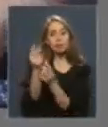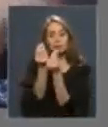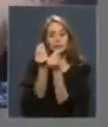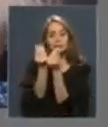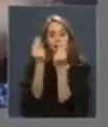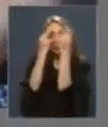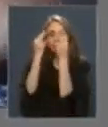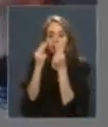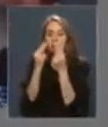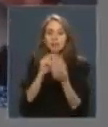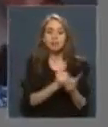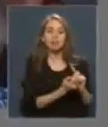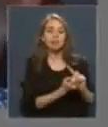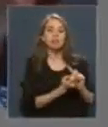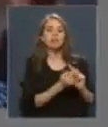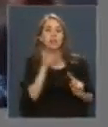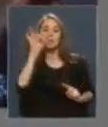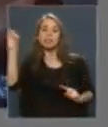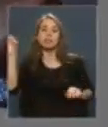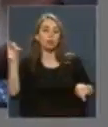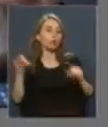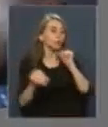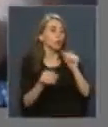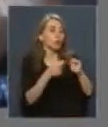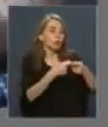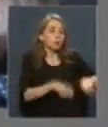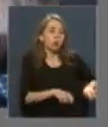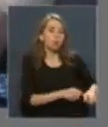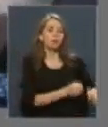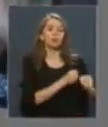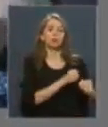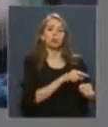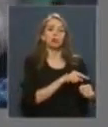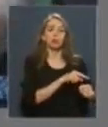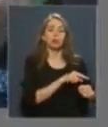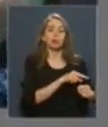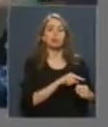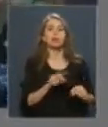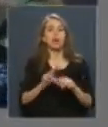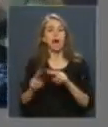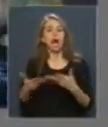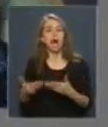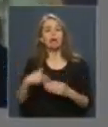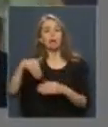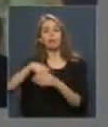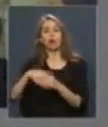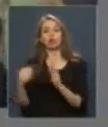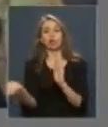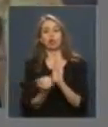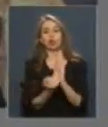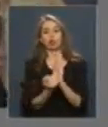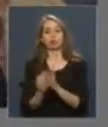existe la pobreza extrema. Entonces, hagamos algo, pero voy a votar en contra. Gracias.